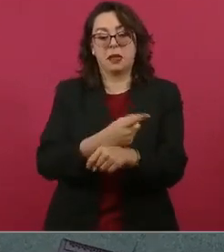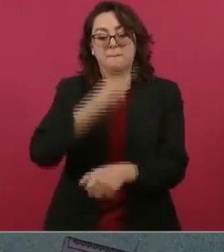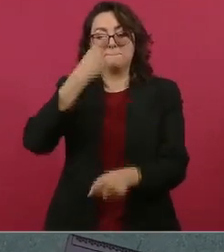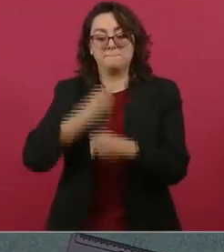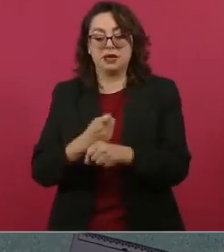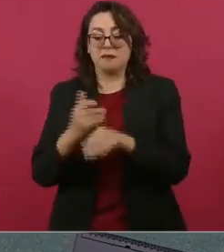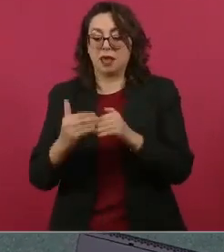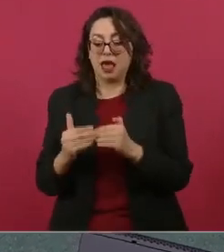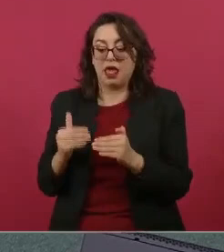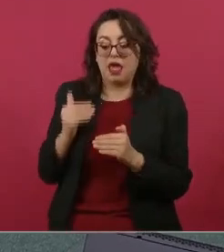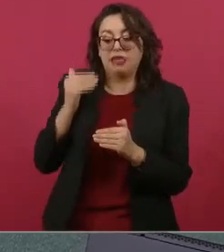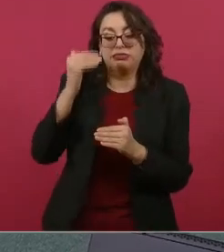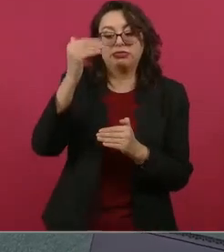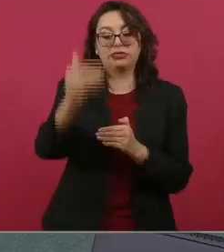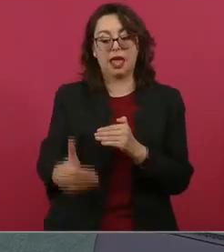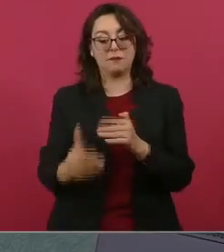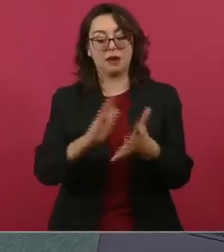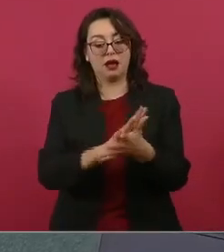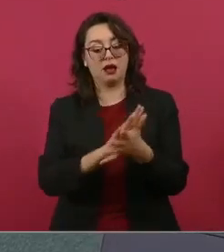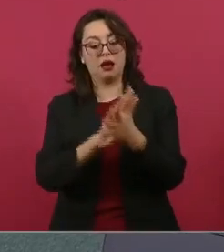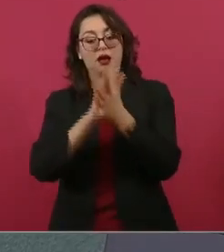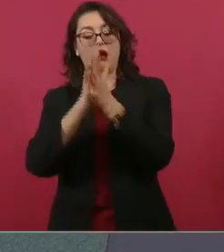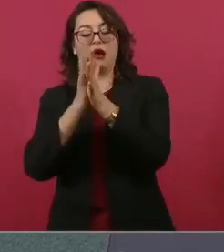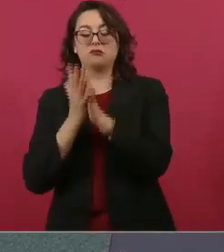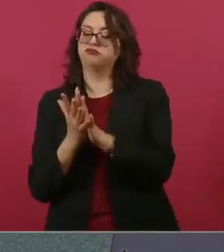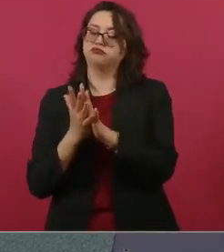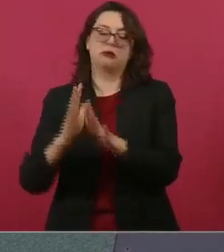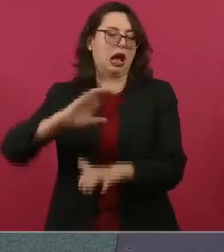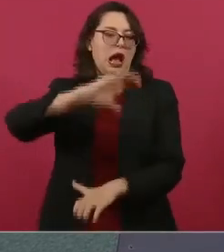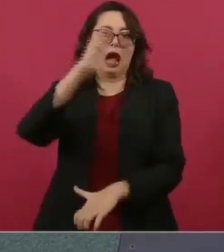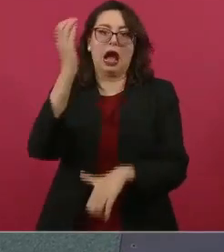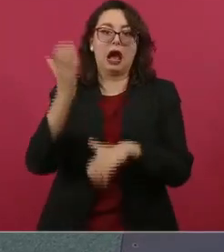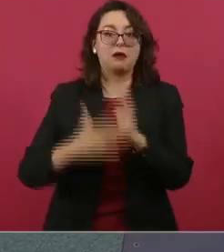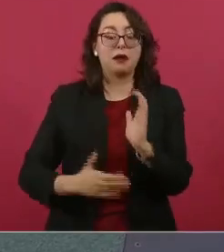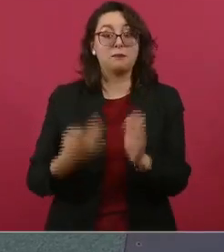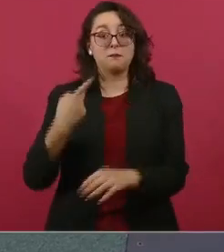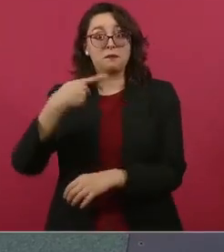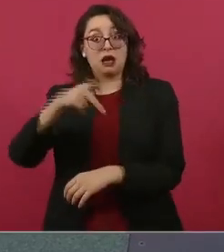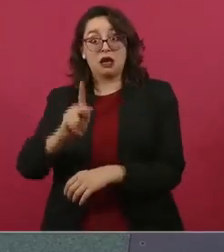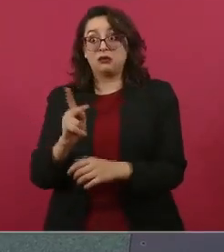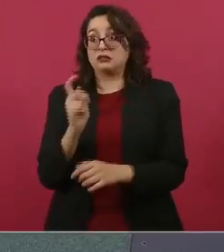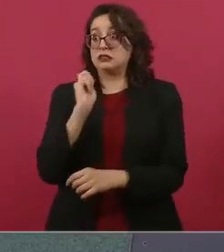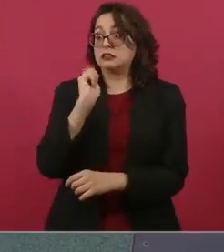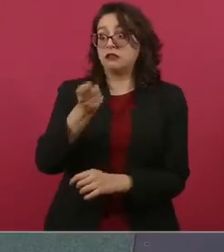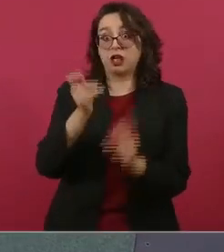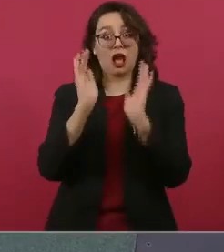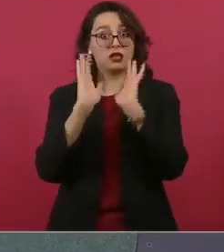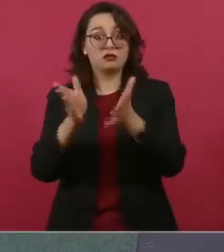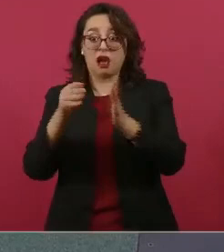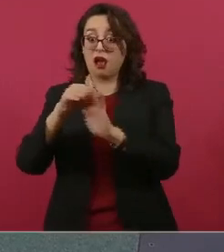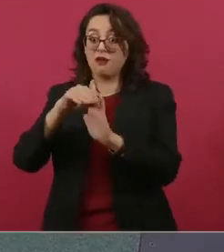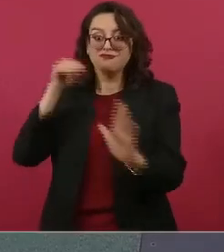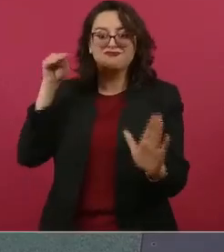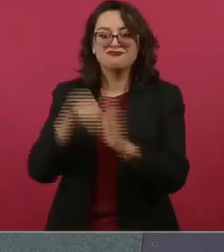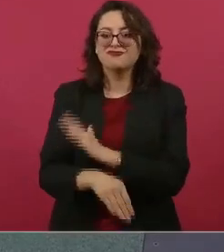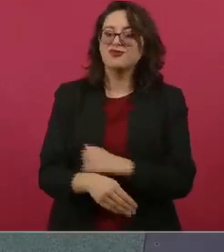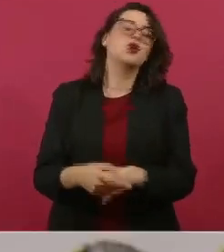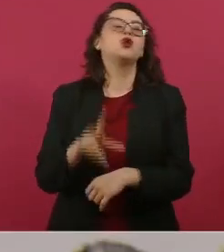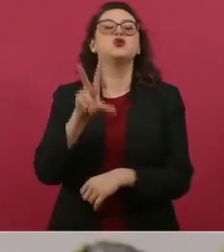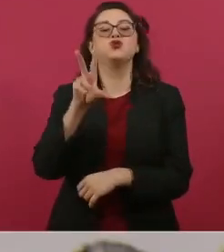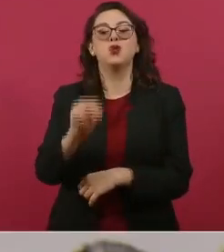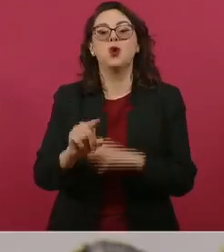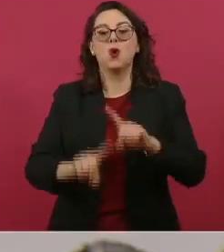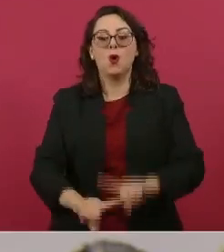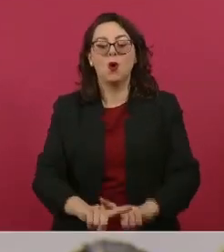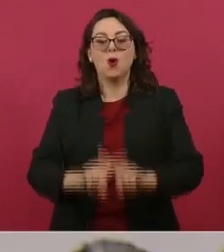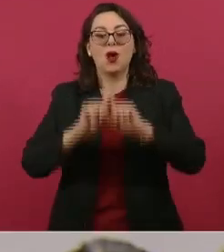no significa un descenso, al contrario, estamos comenzando el momento estelar de